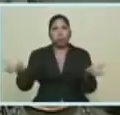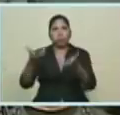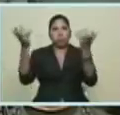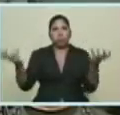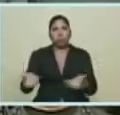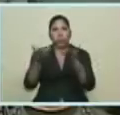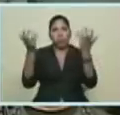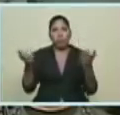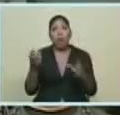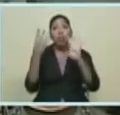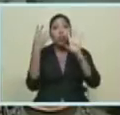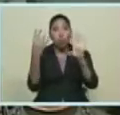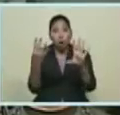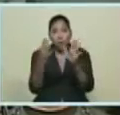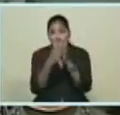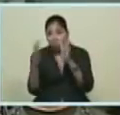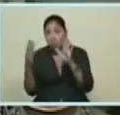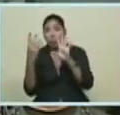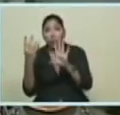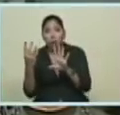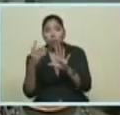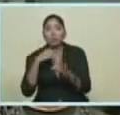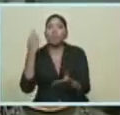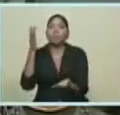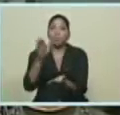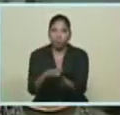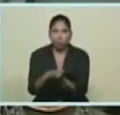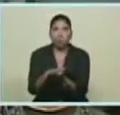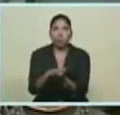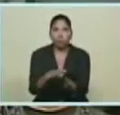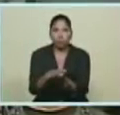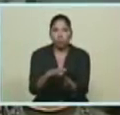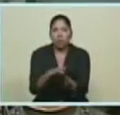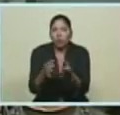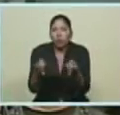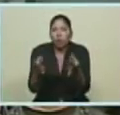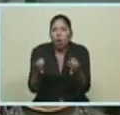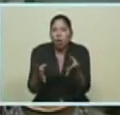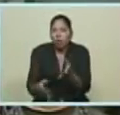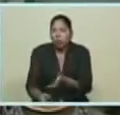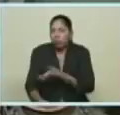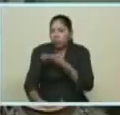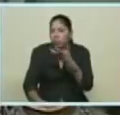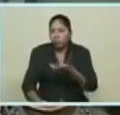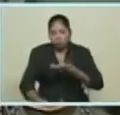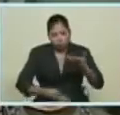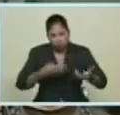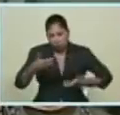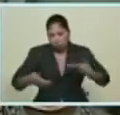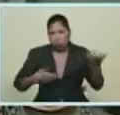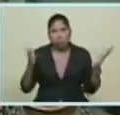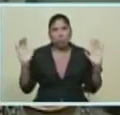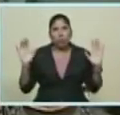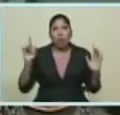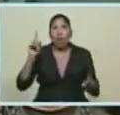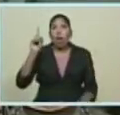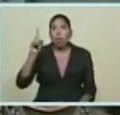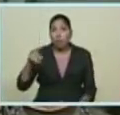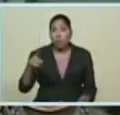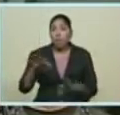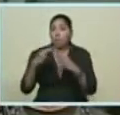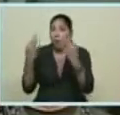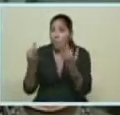9 de ellos murieron con grandes dolores para ellos y para su